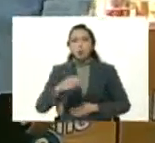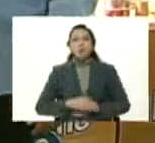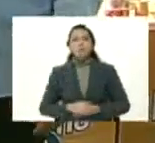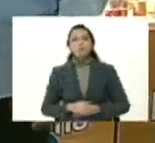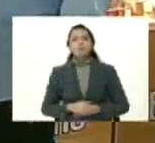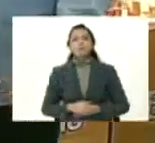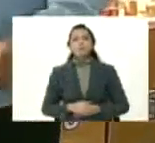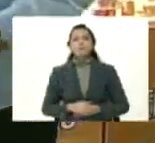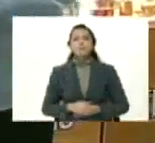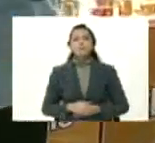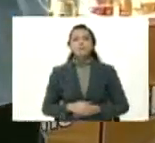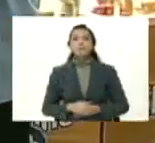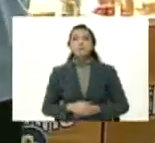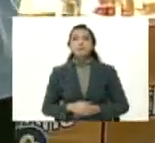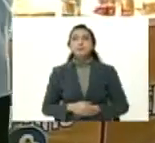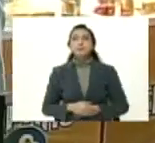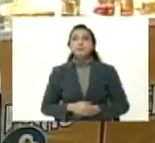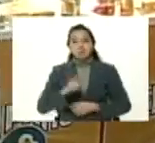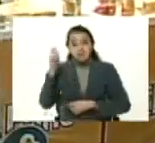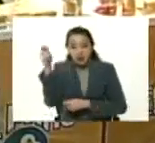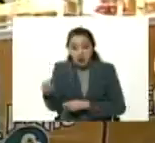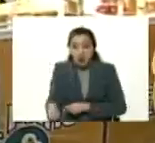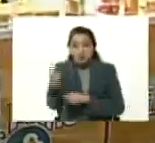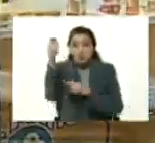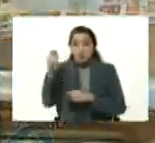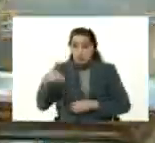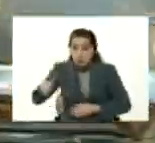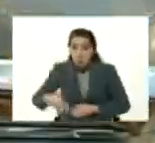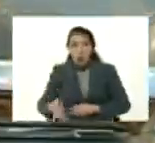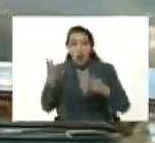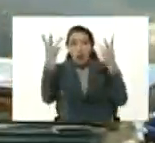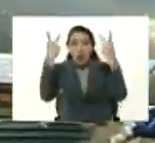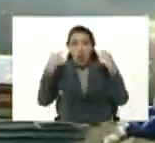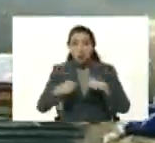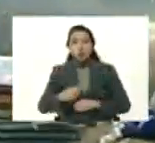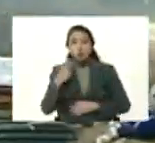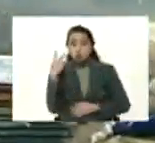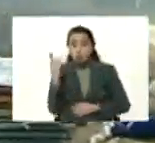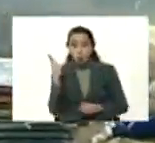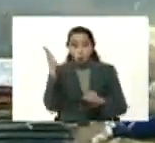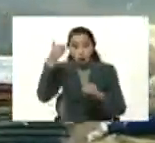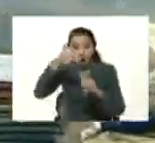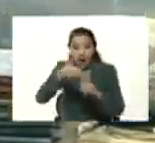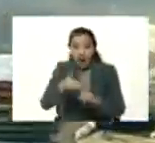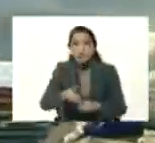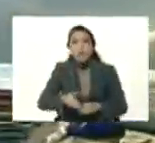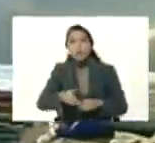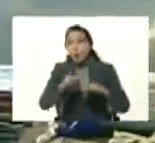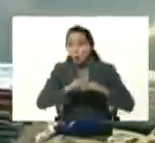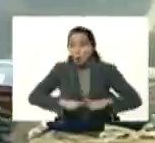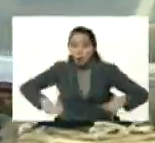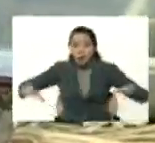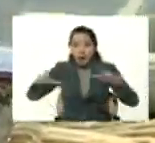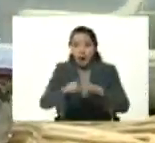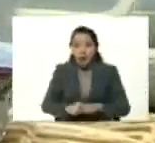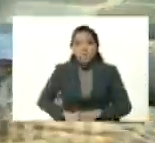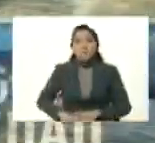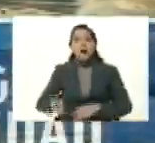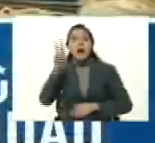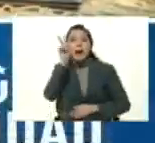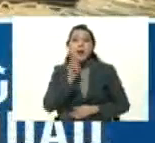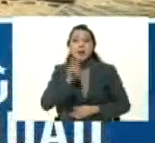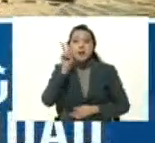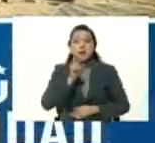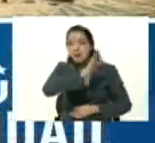Bueno, sí, vamos a arponer a pez león. Cumplimos dos objetivos, limpiamos los mares de un depredador